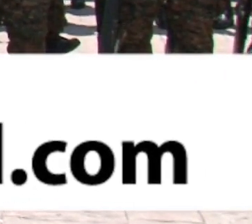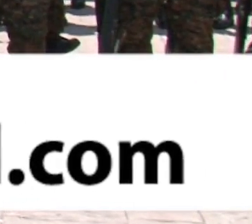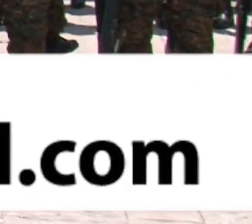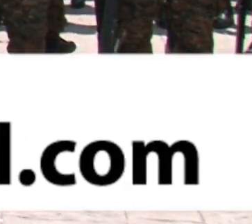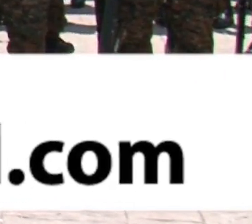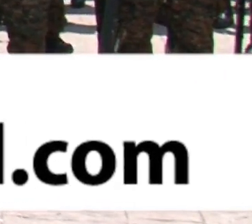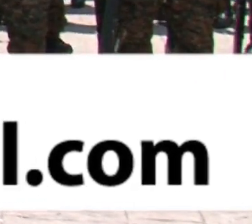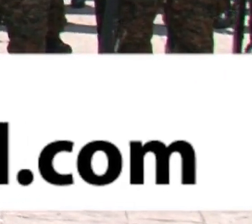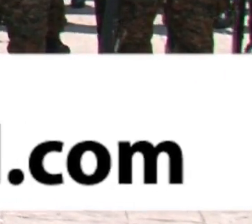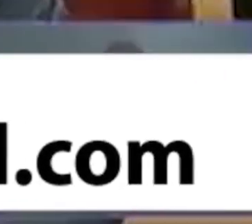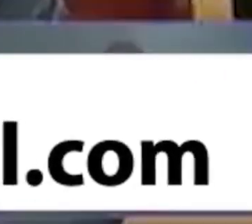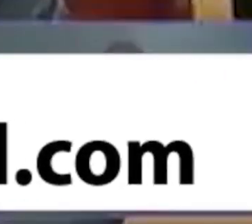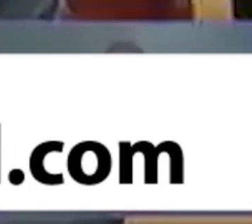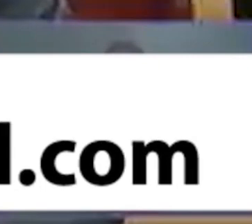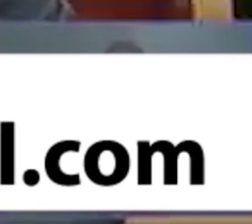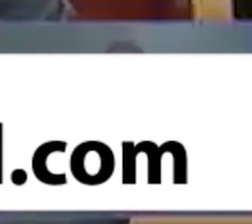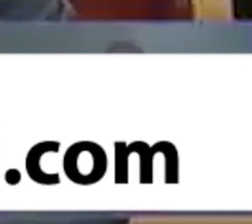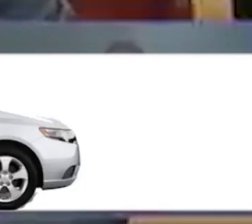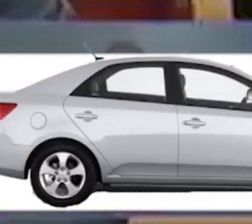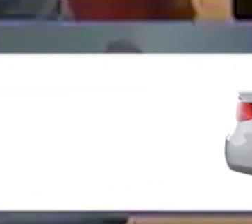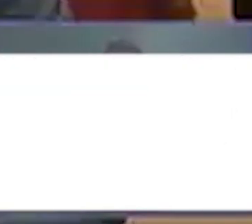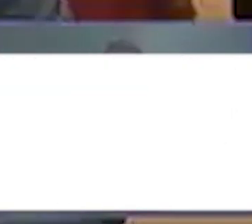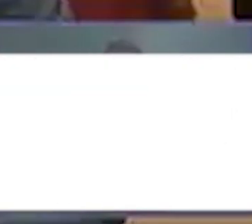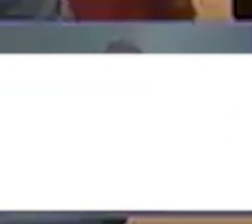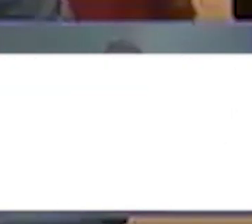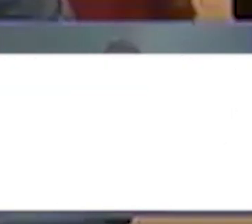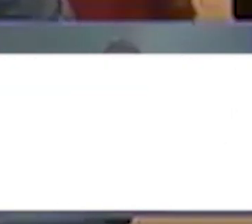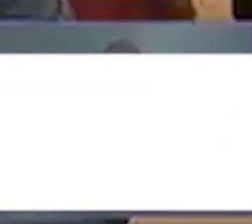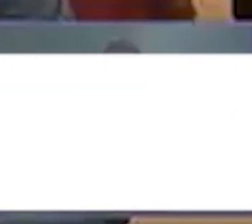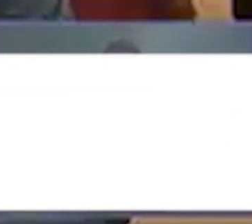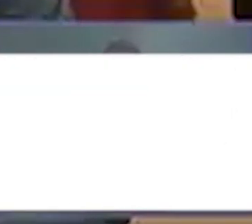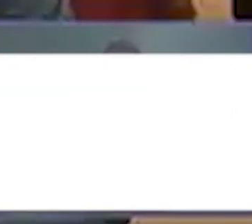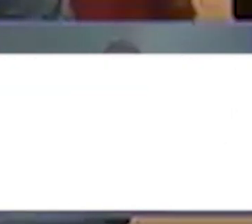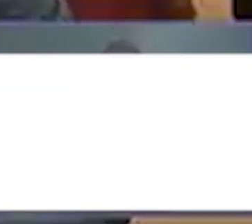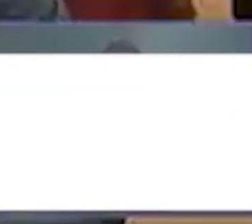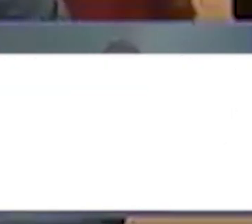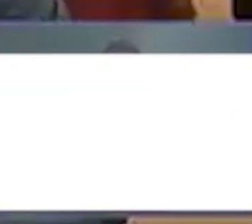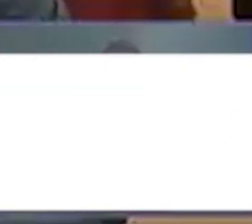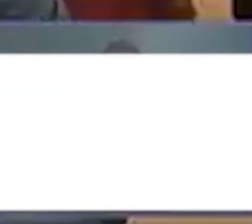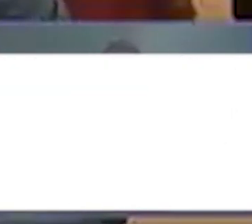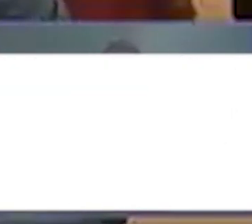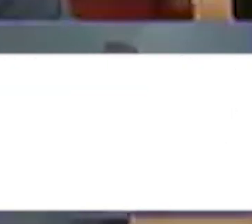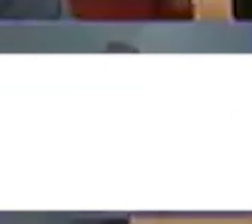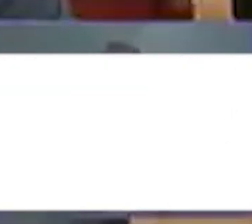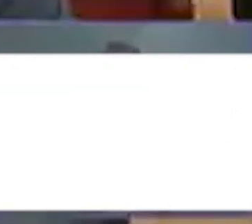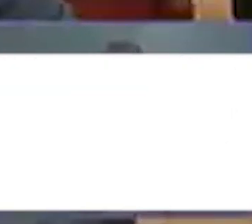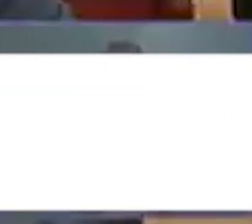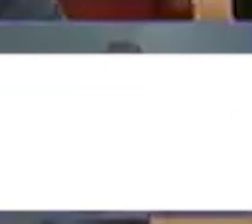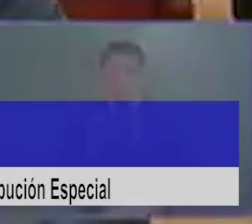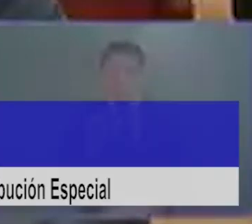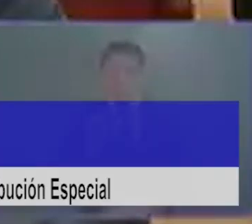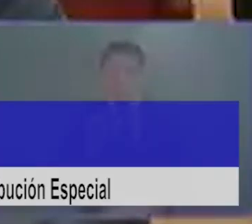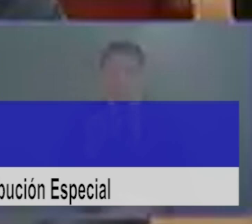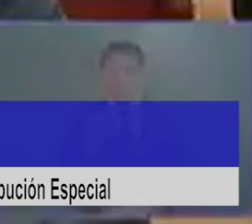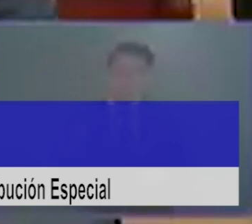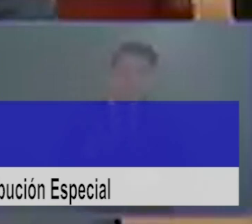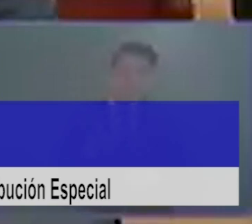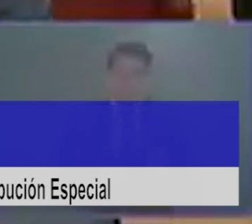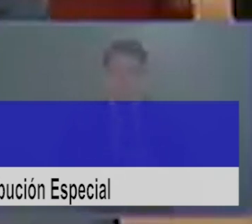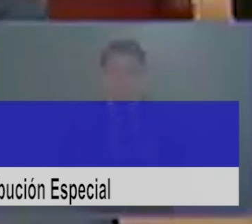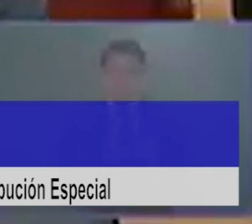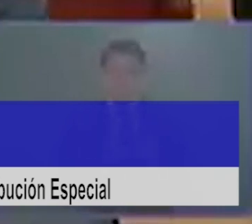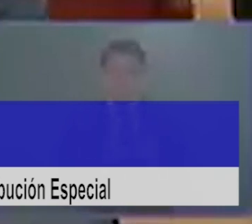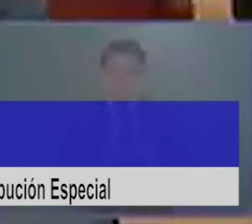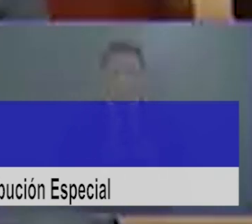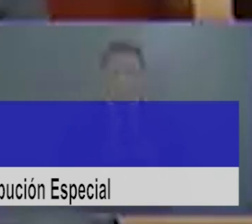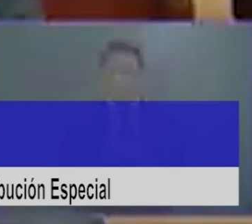dudas, cualquier iniciativa que venga a apoyar al fortalecimiento de estas instituciones, cuenten con el respaldo de su servidor.